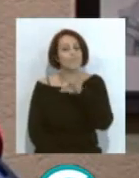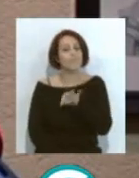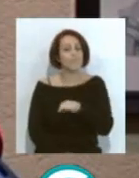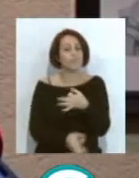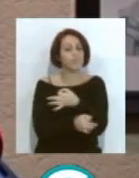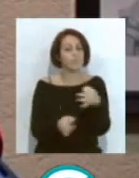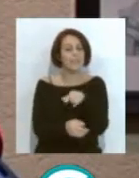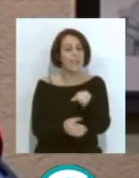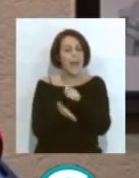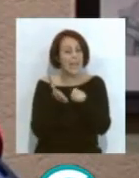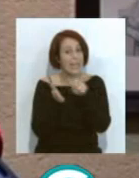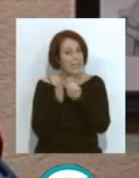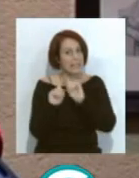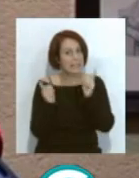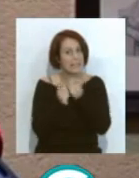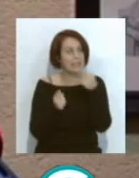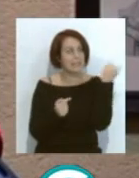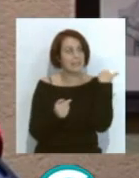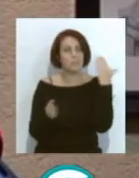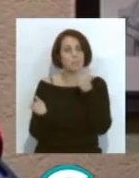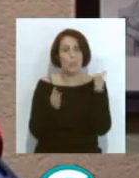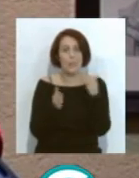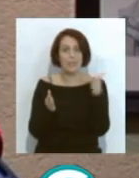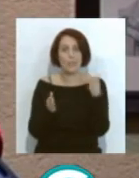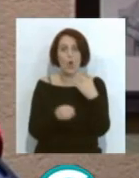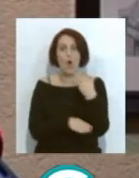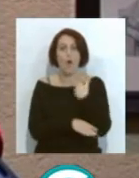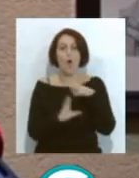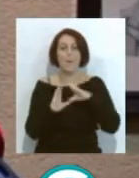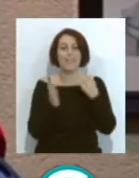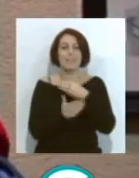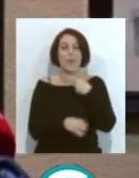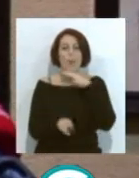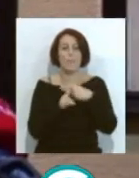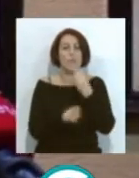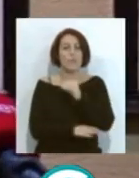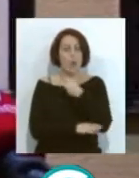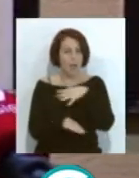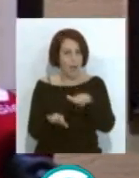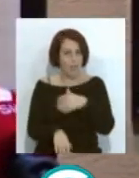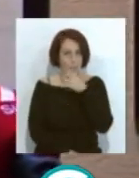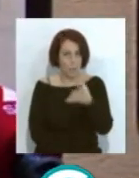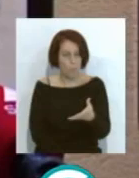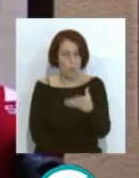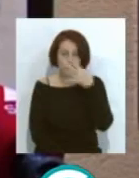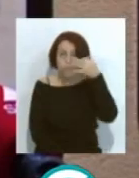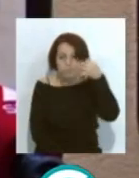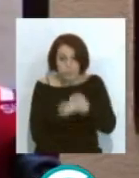acertada esa letrilla en aquel momento de los muñecos de Cádiz, porque realmente